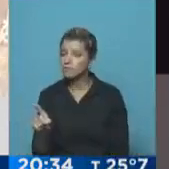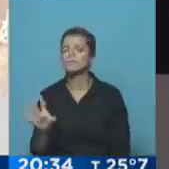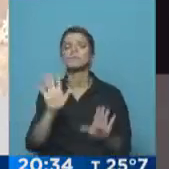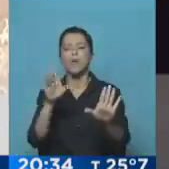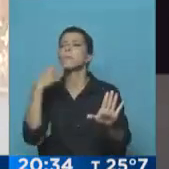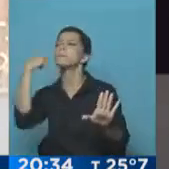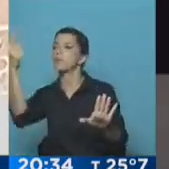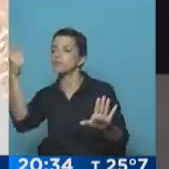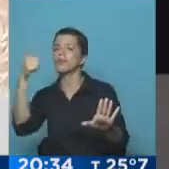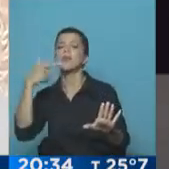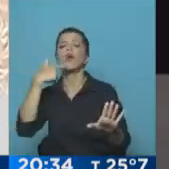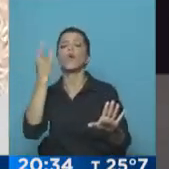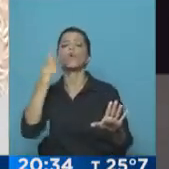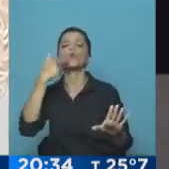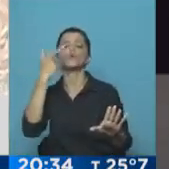pregunten en Ushuaia,